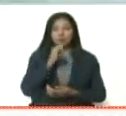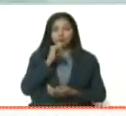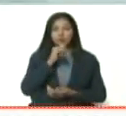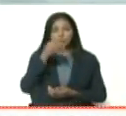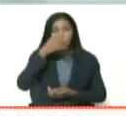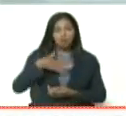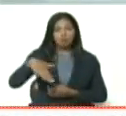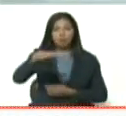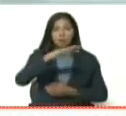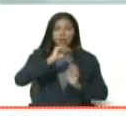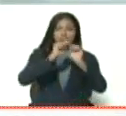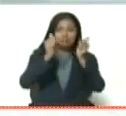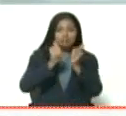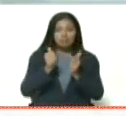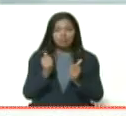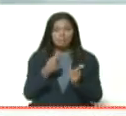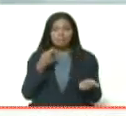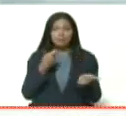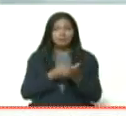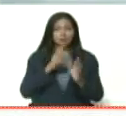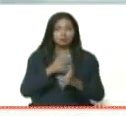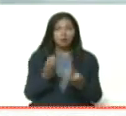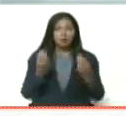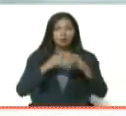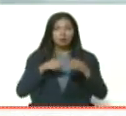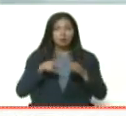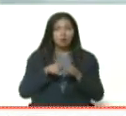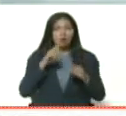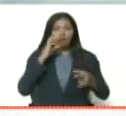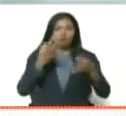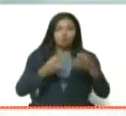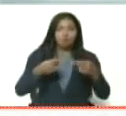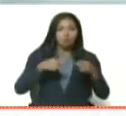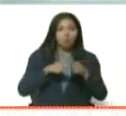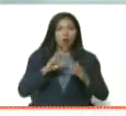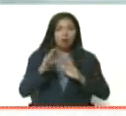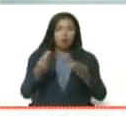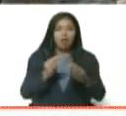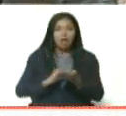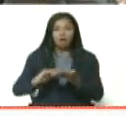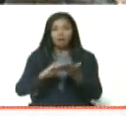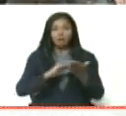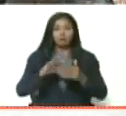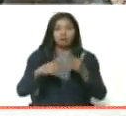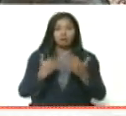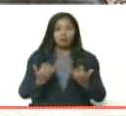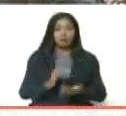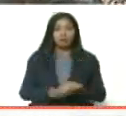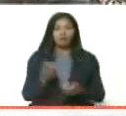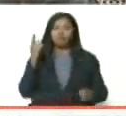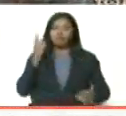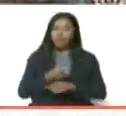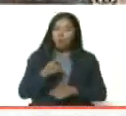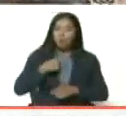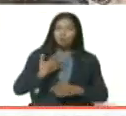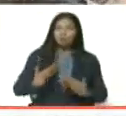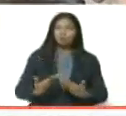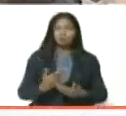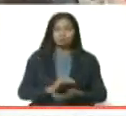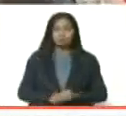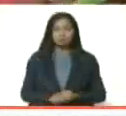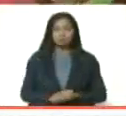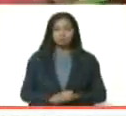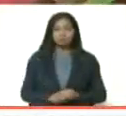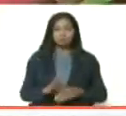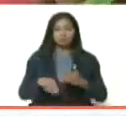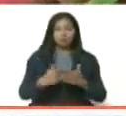pueblo, el sistema de precios acordados y justos actualizados. Es una orden de